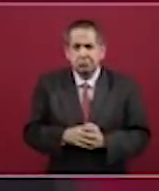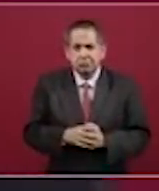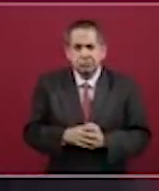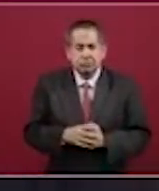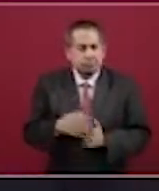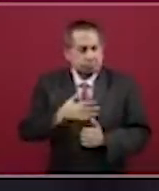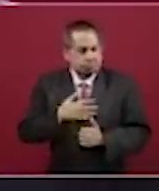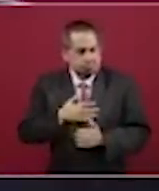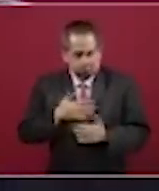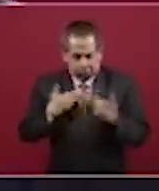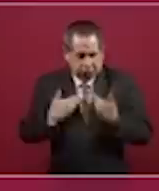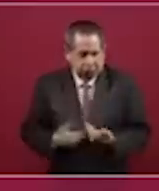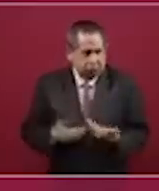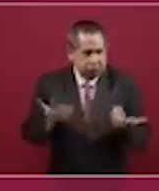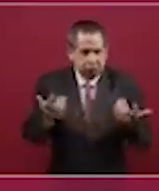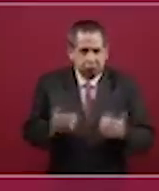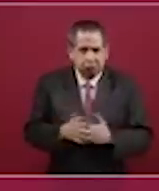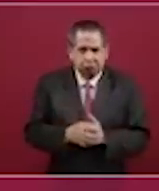soy